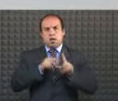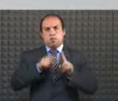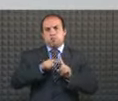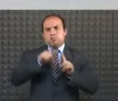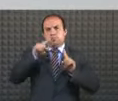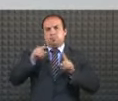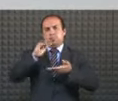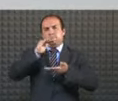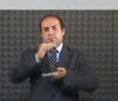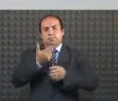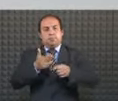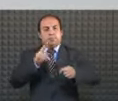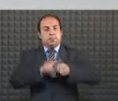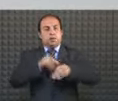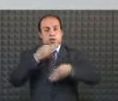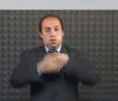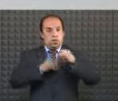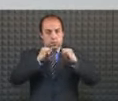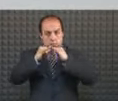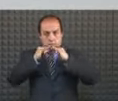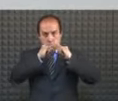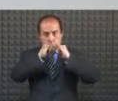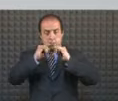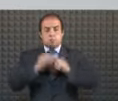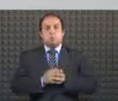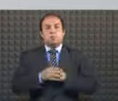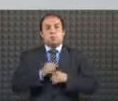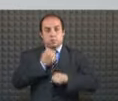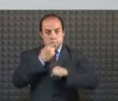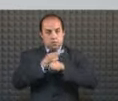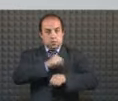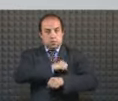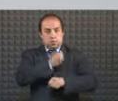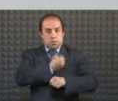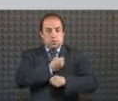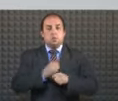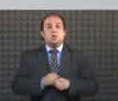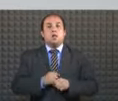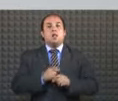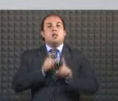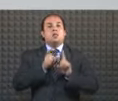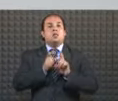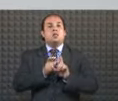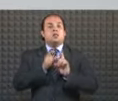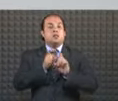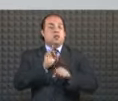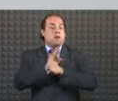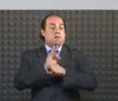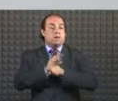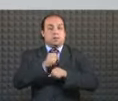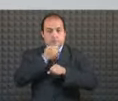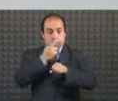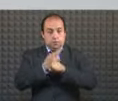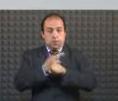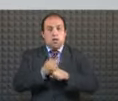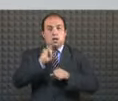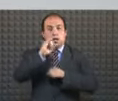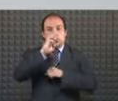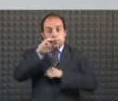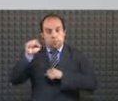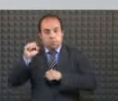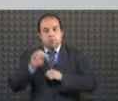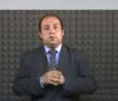capacidad hospitalaria de todas las instituciones, de la Secretaría de Salud, Secretaría de la Defensa, del Instituto Mexicano del Seguro